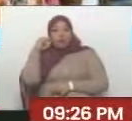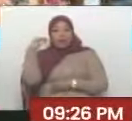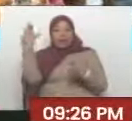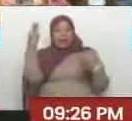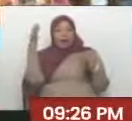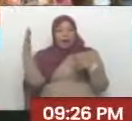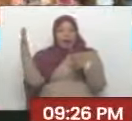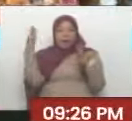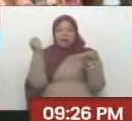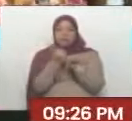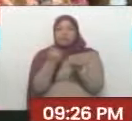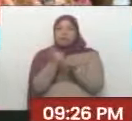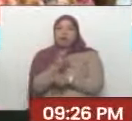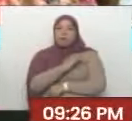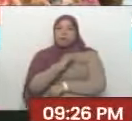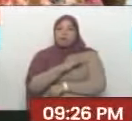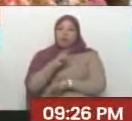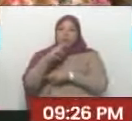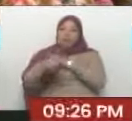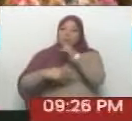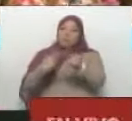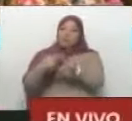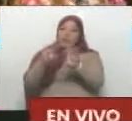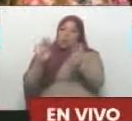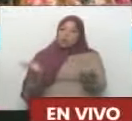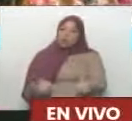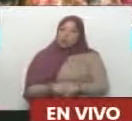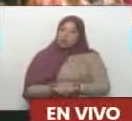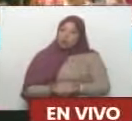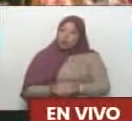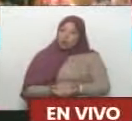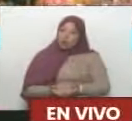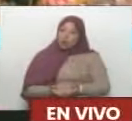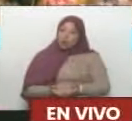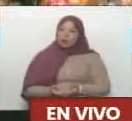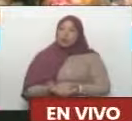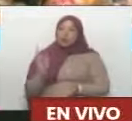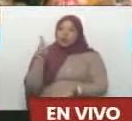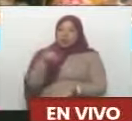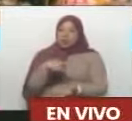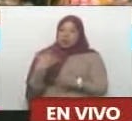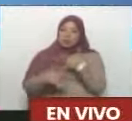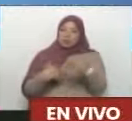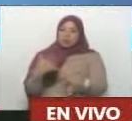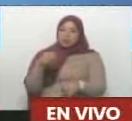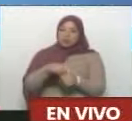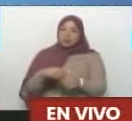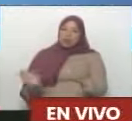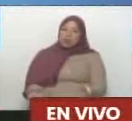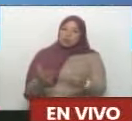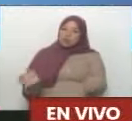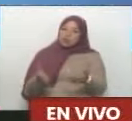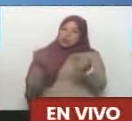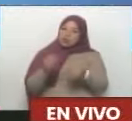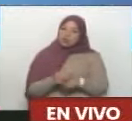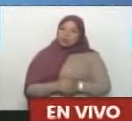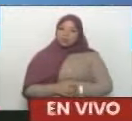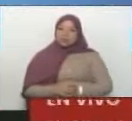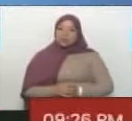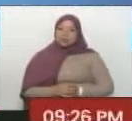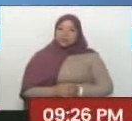sea decretada Patrimonio de la Humanidad entero, como parte de la acción que estamos impulsando.